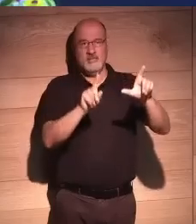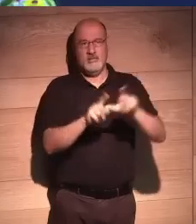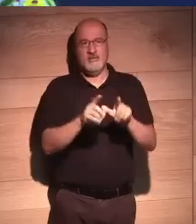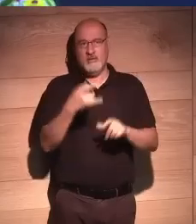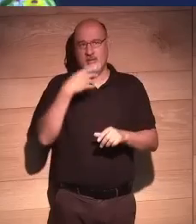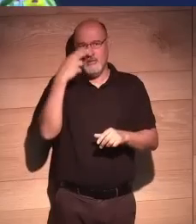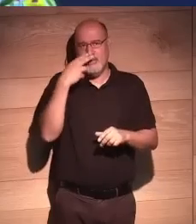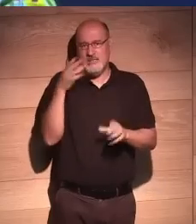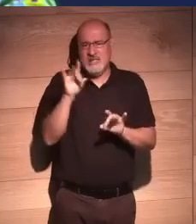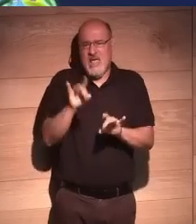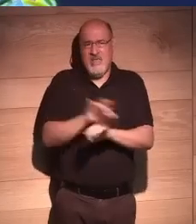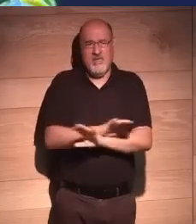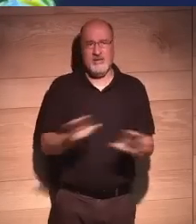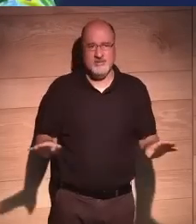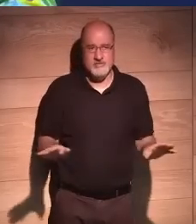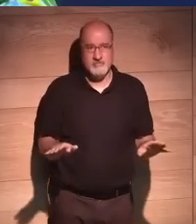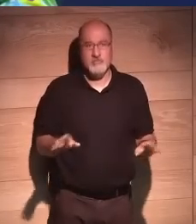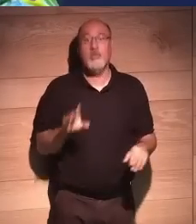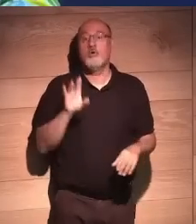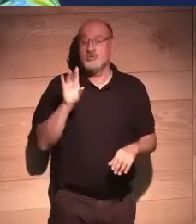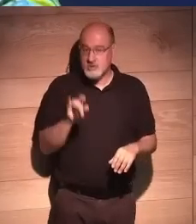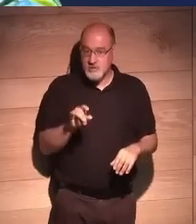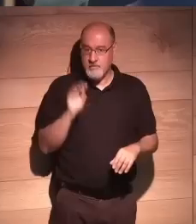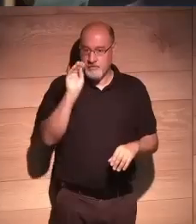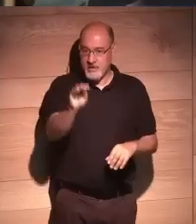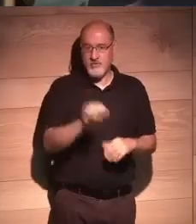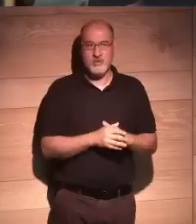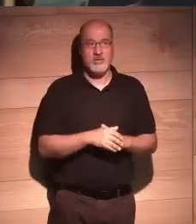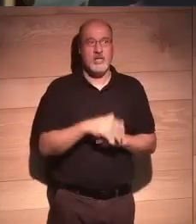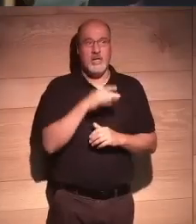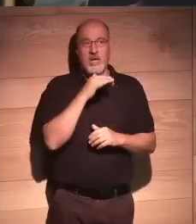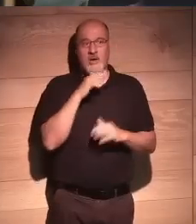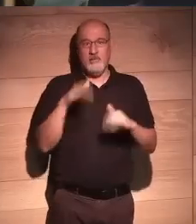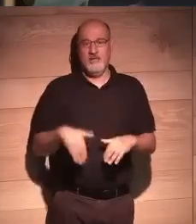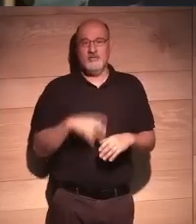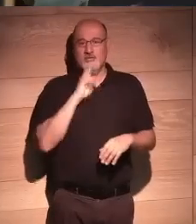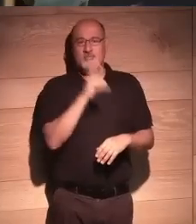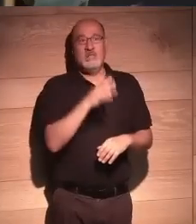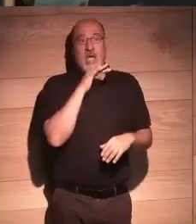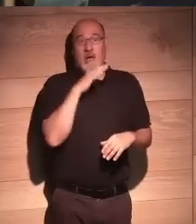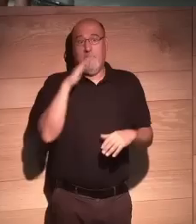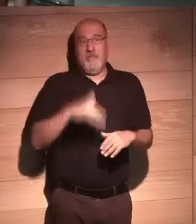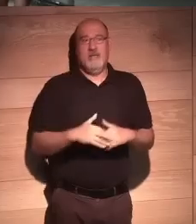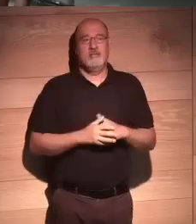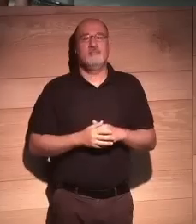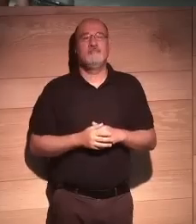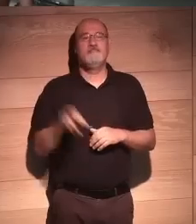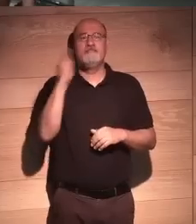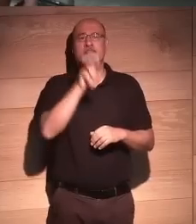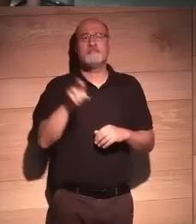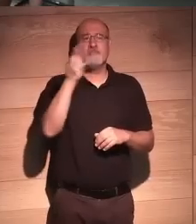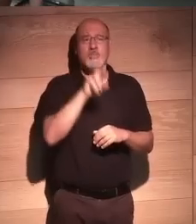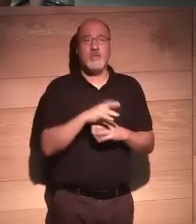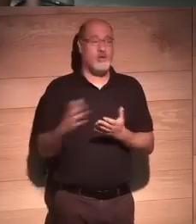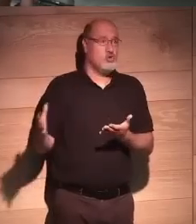¿os interesa nada? ¿O sí? Pregunto. Bueno, y ahora menos. Por eso, a los 15 Bueno, años. pero yo incido en esto de que todo